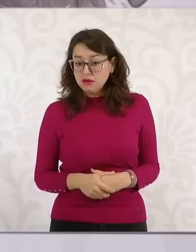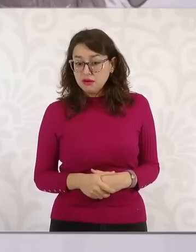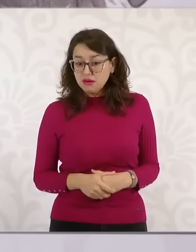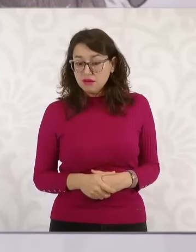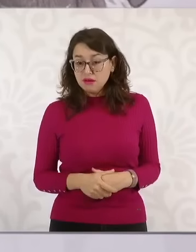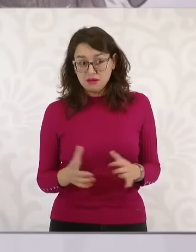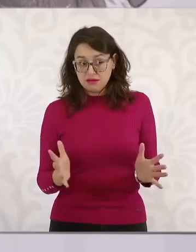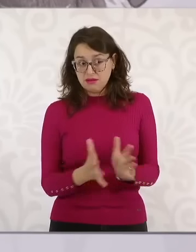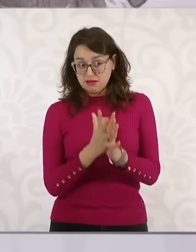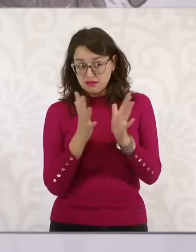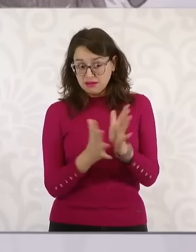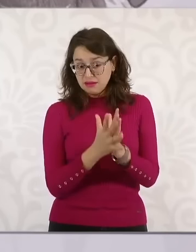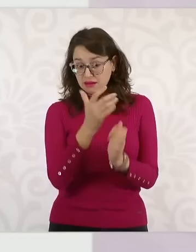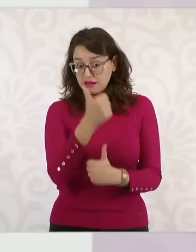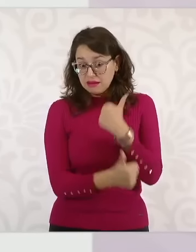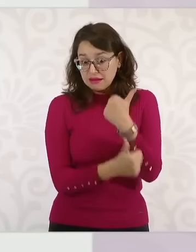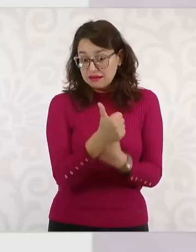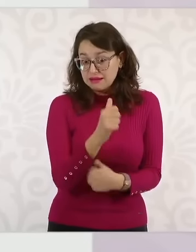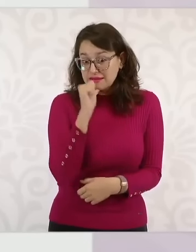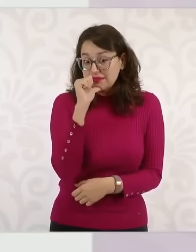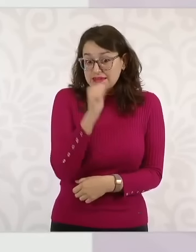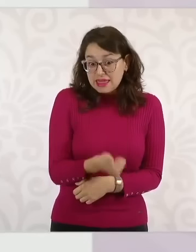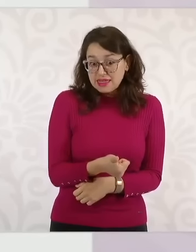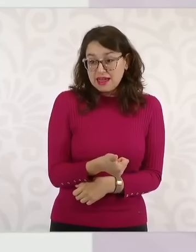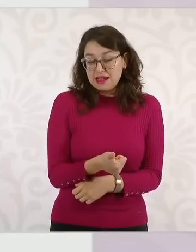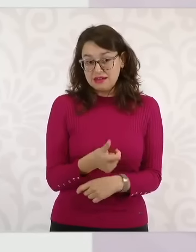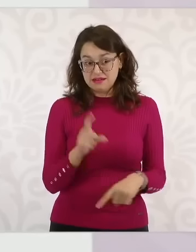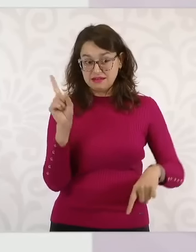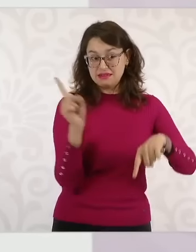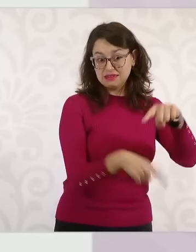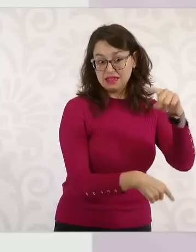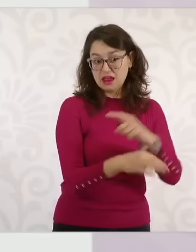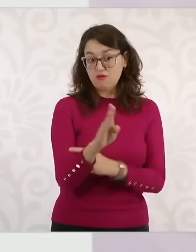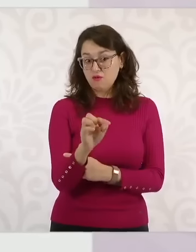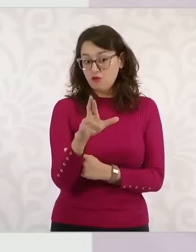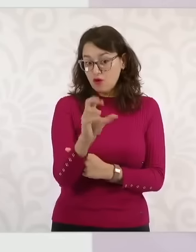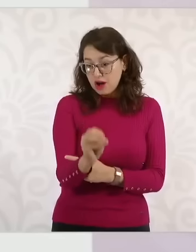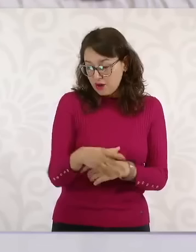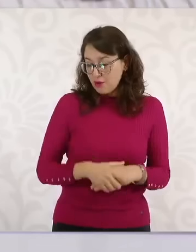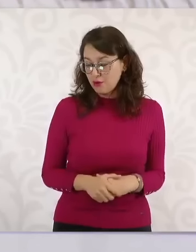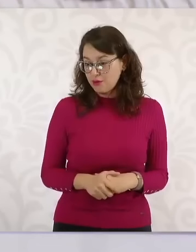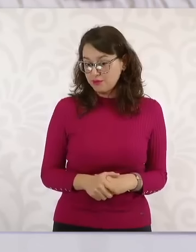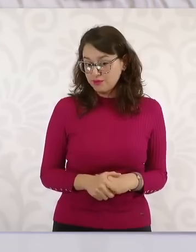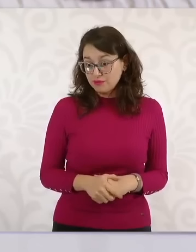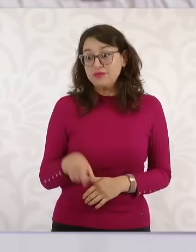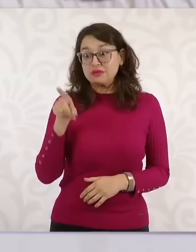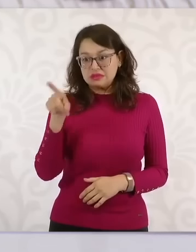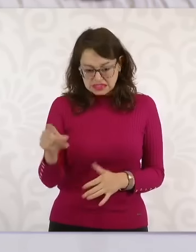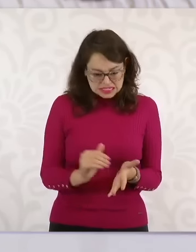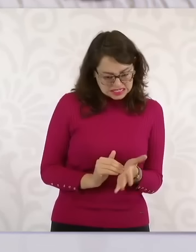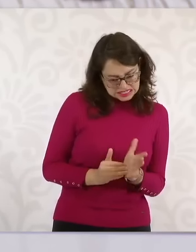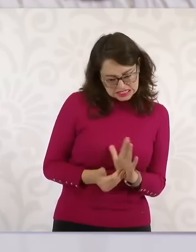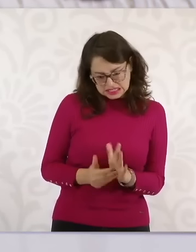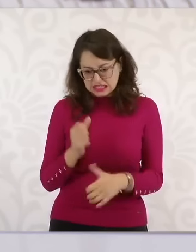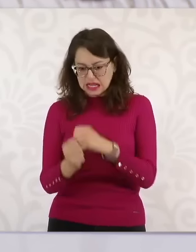para que lo desaforaran y no pudiera ser candidato a presidente, cuando él promovió un fraude electoral en